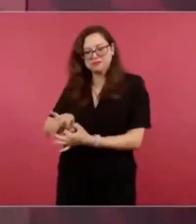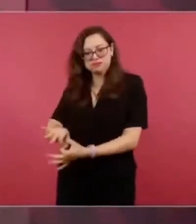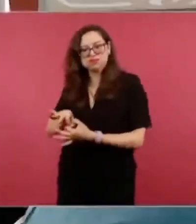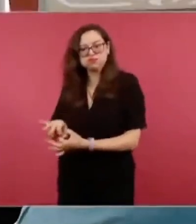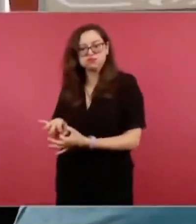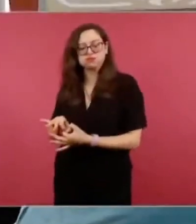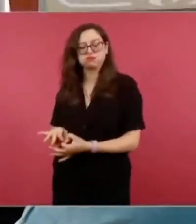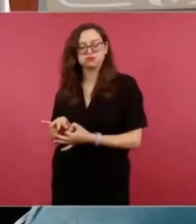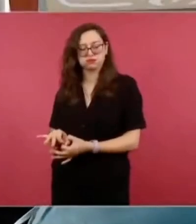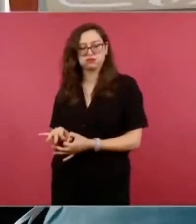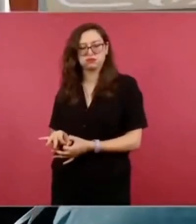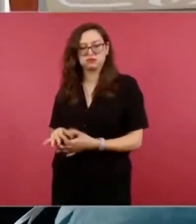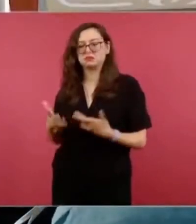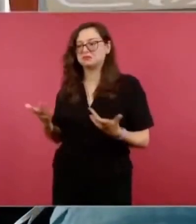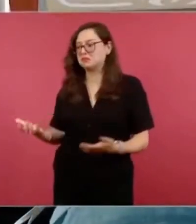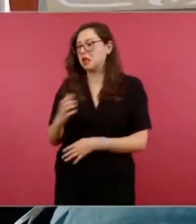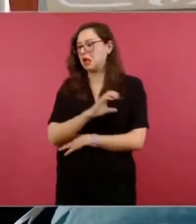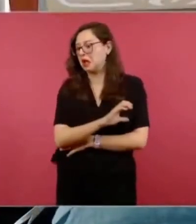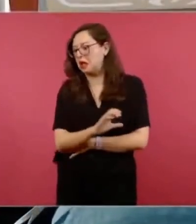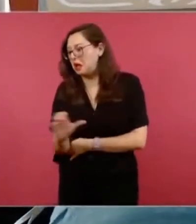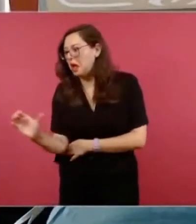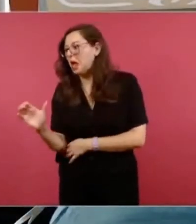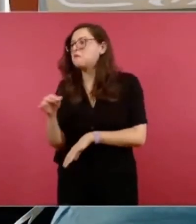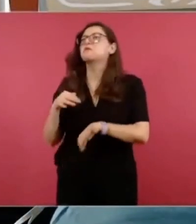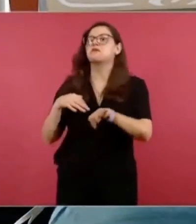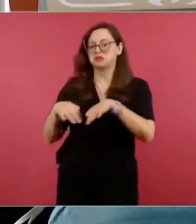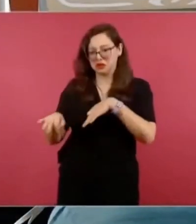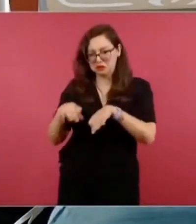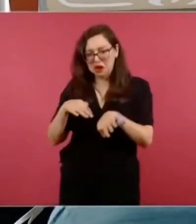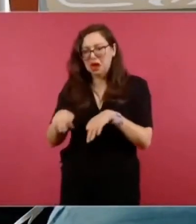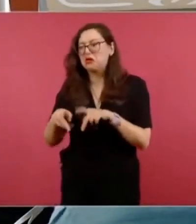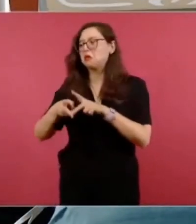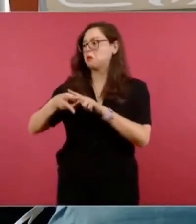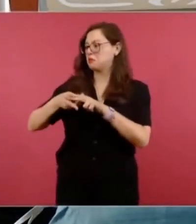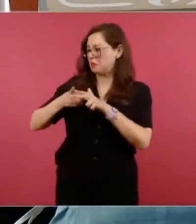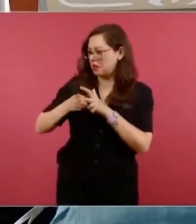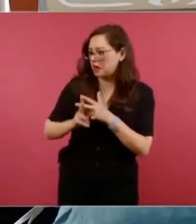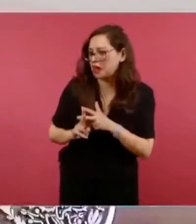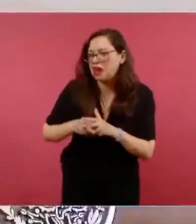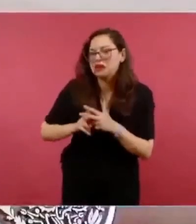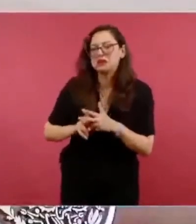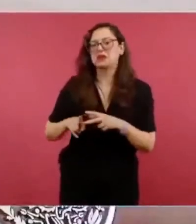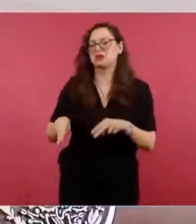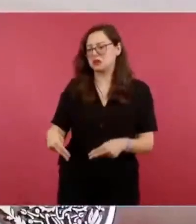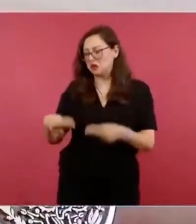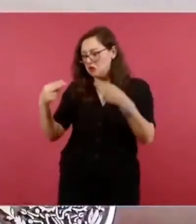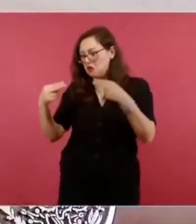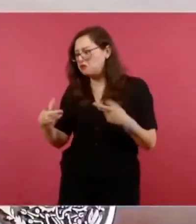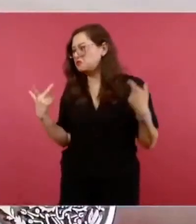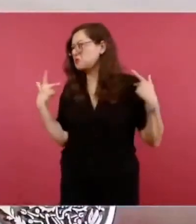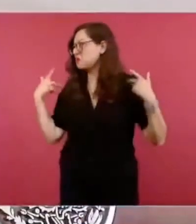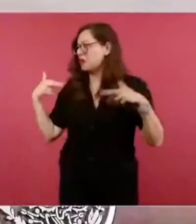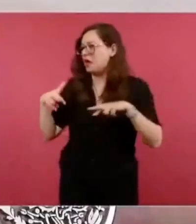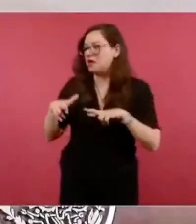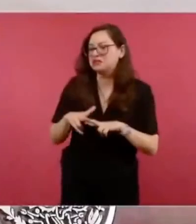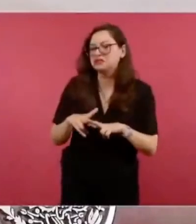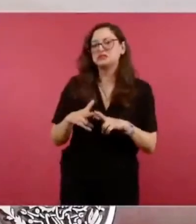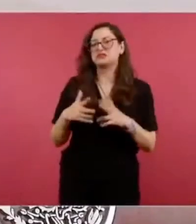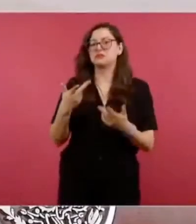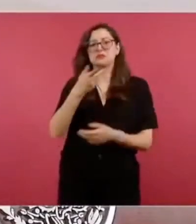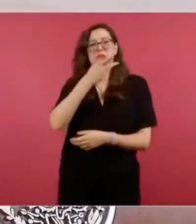vienen del pueblo, son hijos de campesinos, de obreros, de mecánicos, de comerciantes, de maestros, de